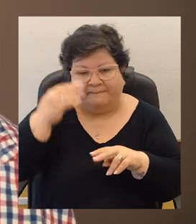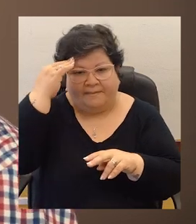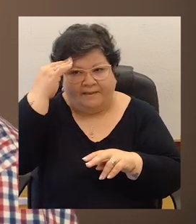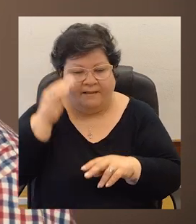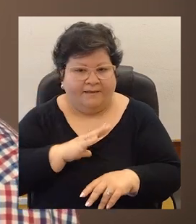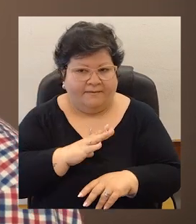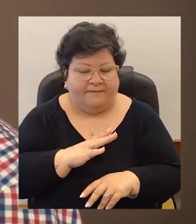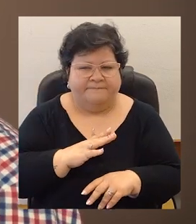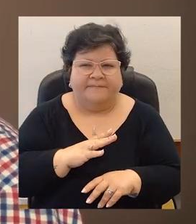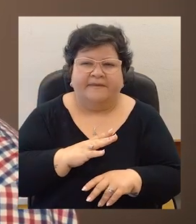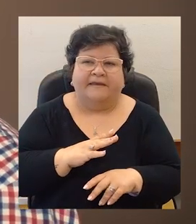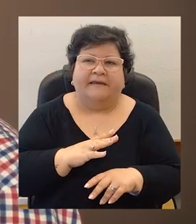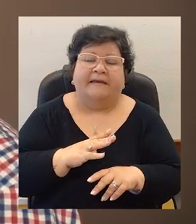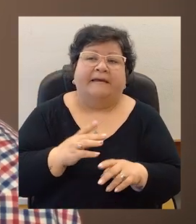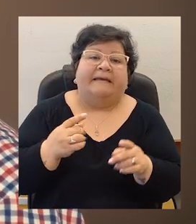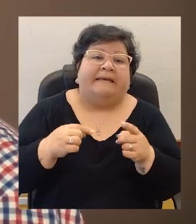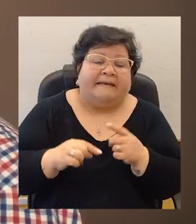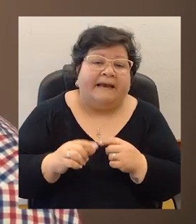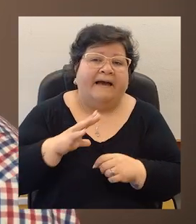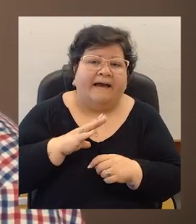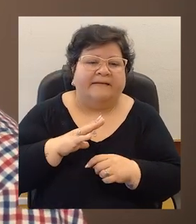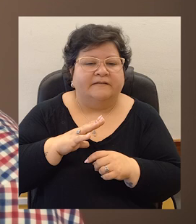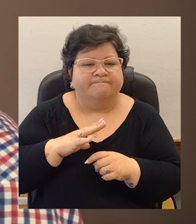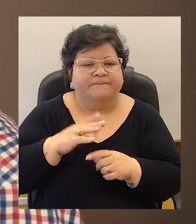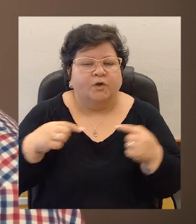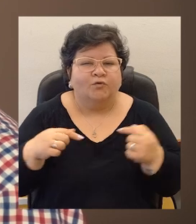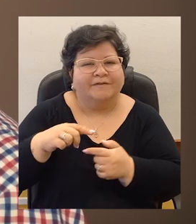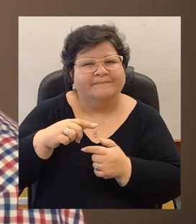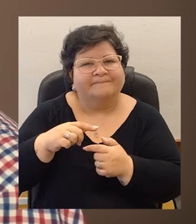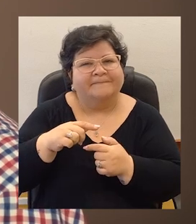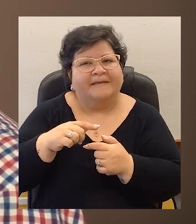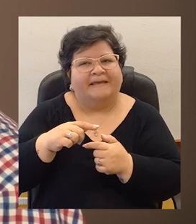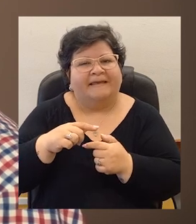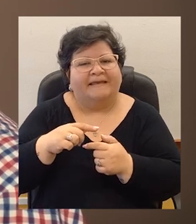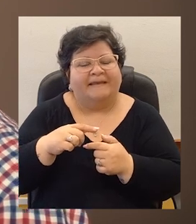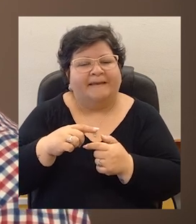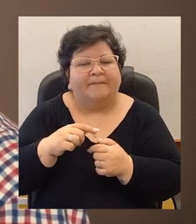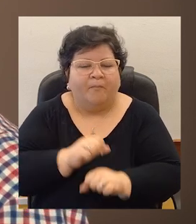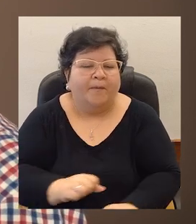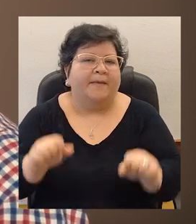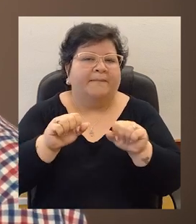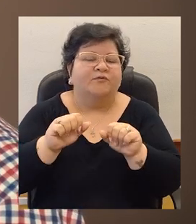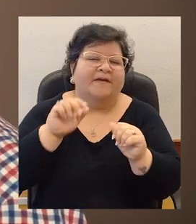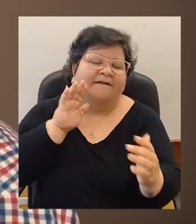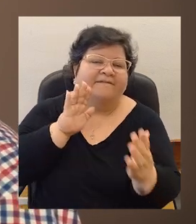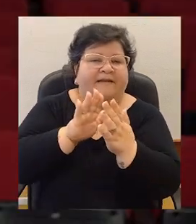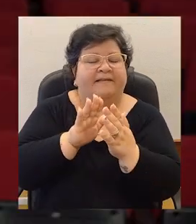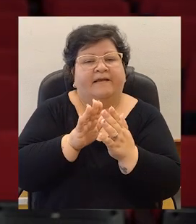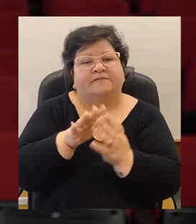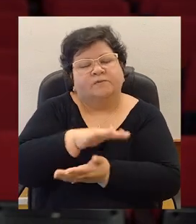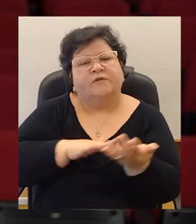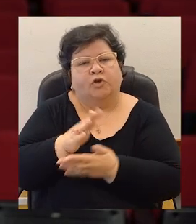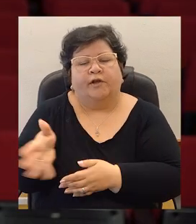día nos permite afrontar diversas situaciones que va a depender básicamente de las